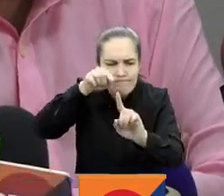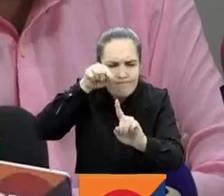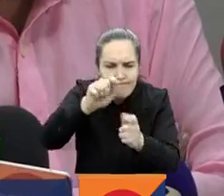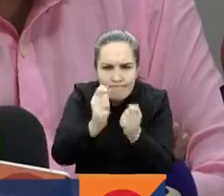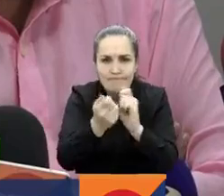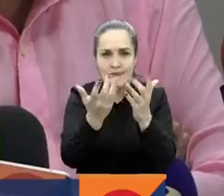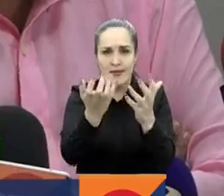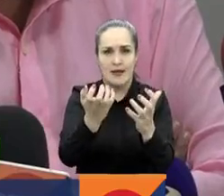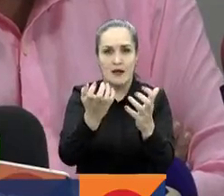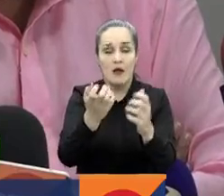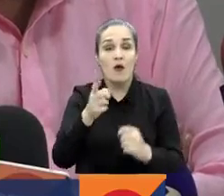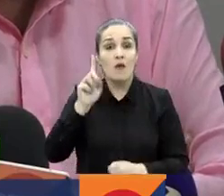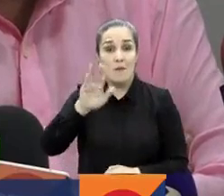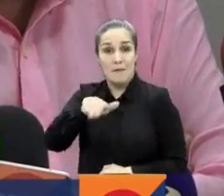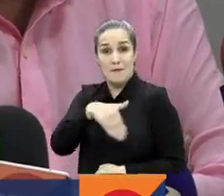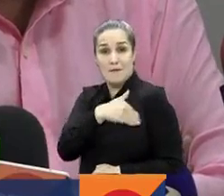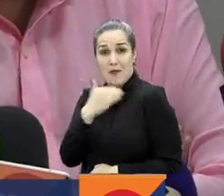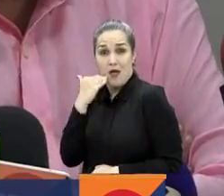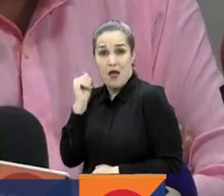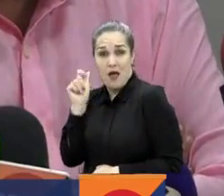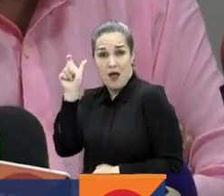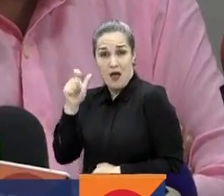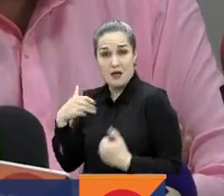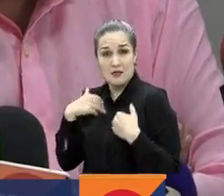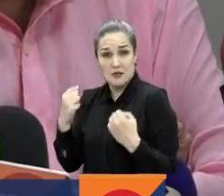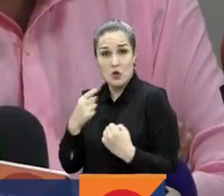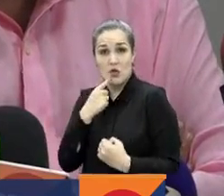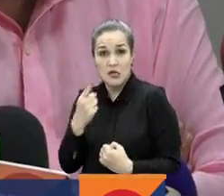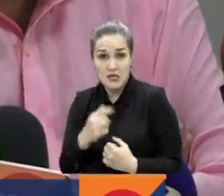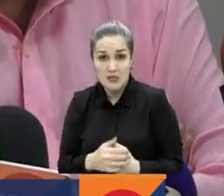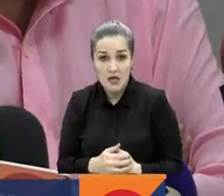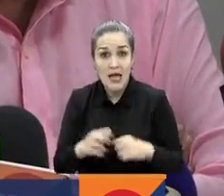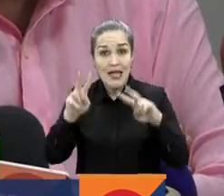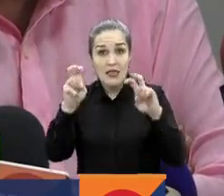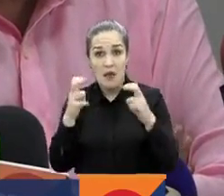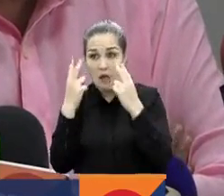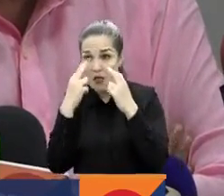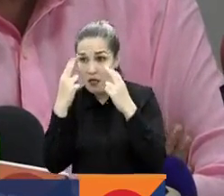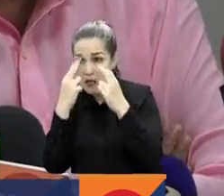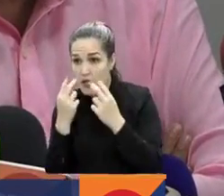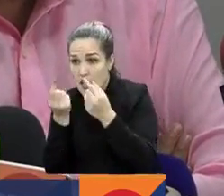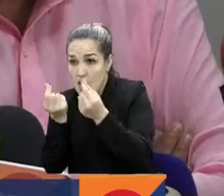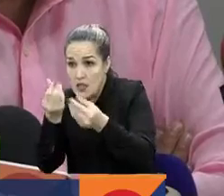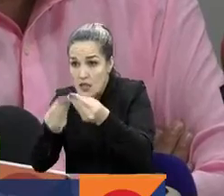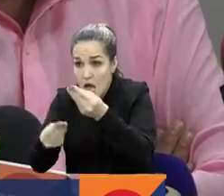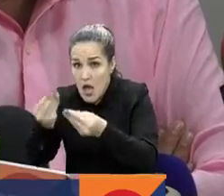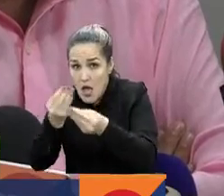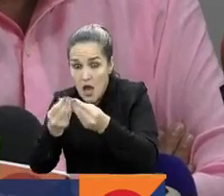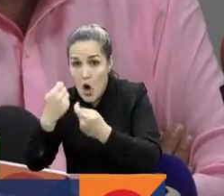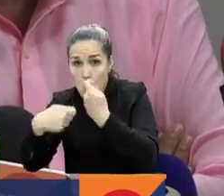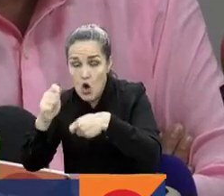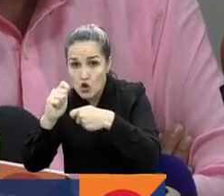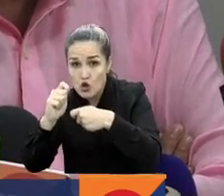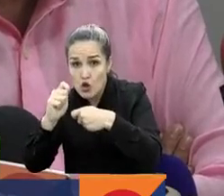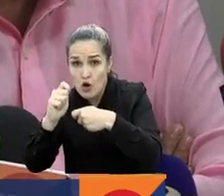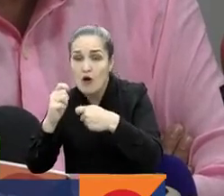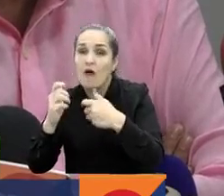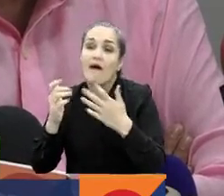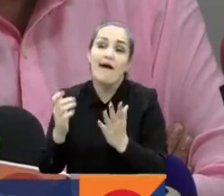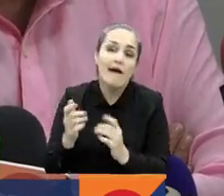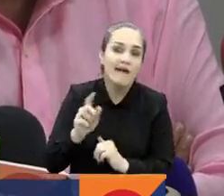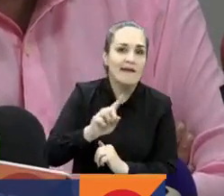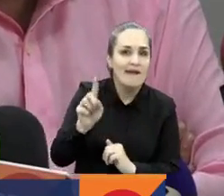dicho la ministra, o se concentran en los negocios o se viene una reforma a la salud